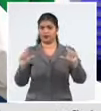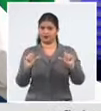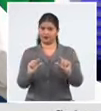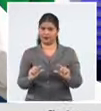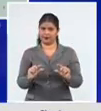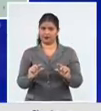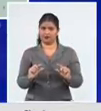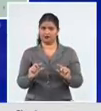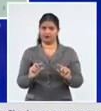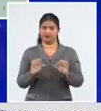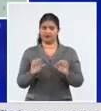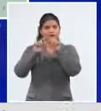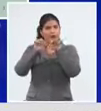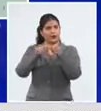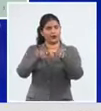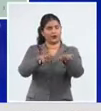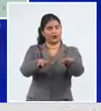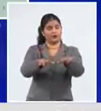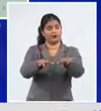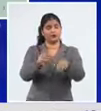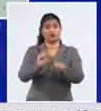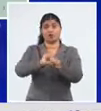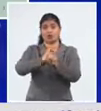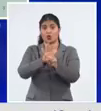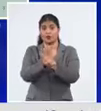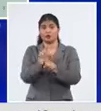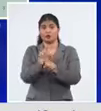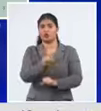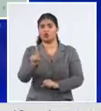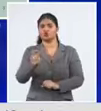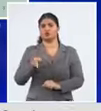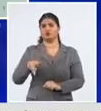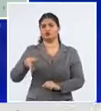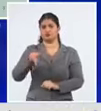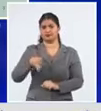en sus 11 municipios, aunque el porciento mayor, el